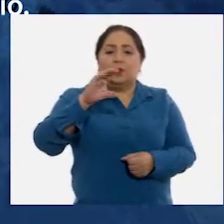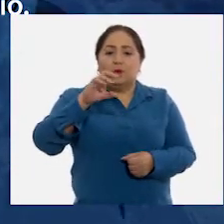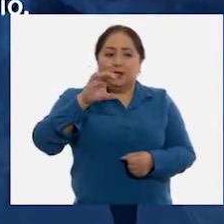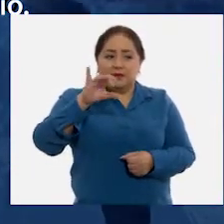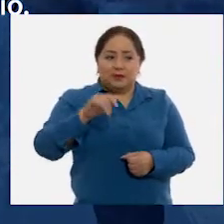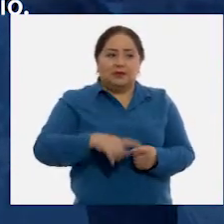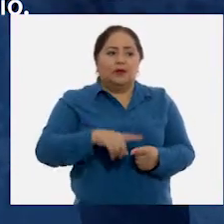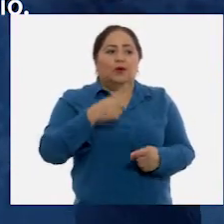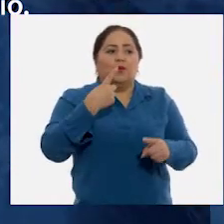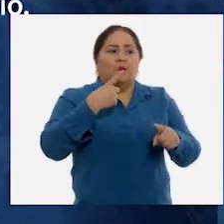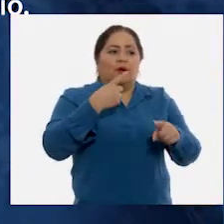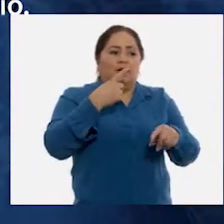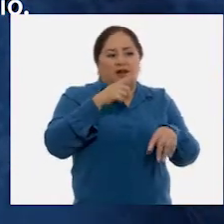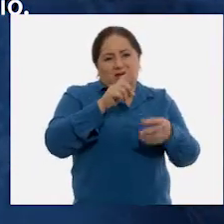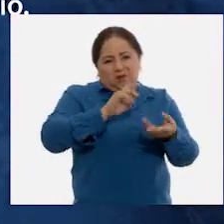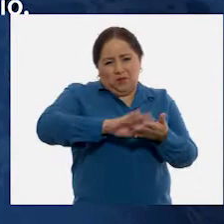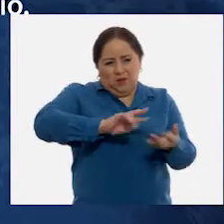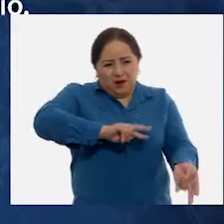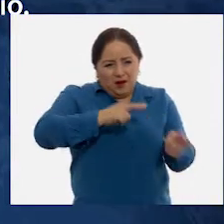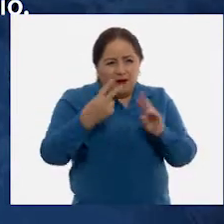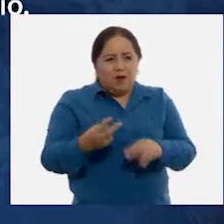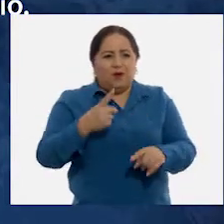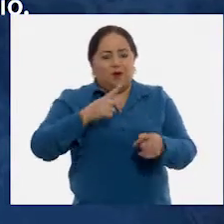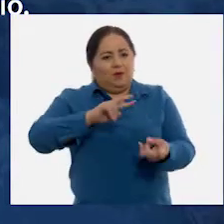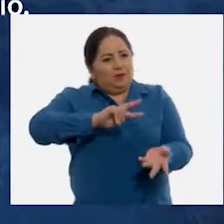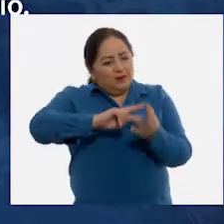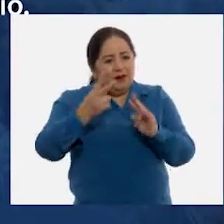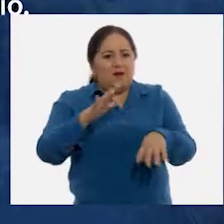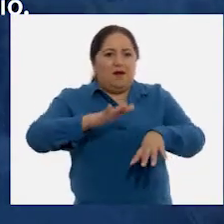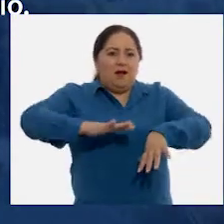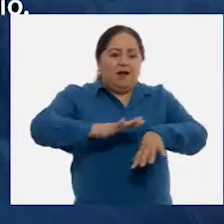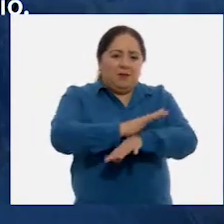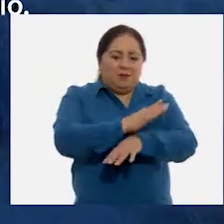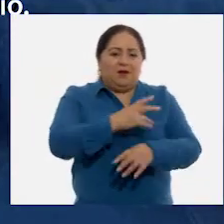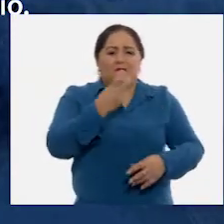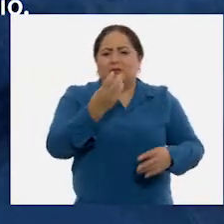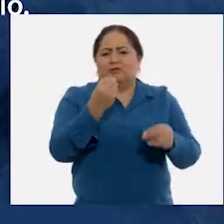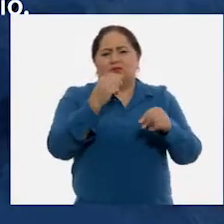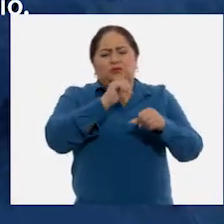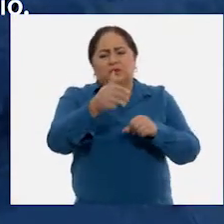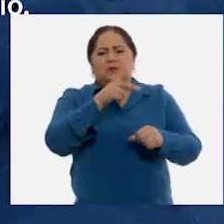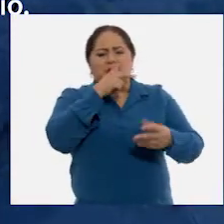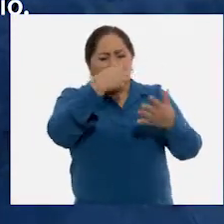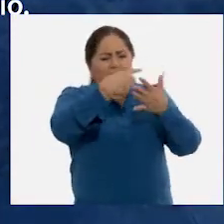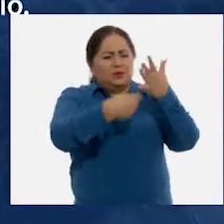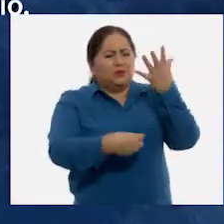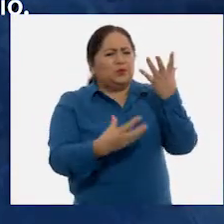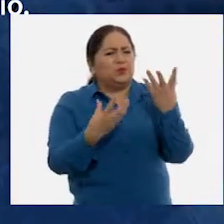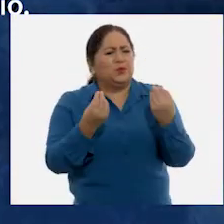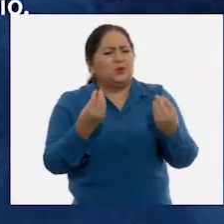en consecuencia, en cambio, por el contrario, entre muchos otros más.